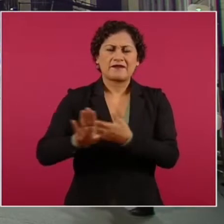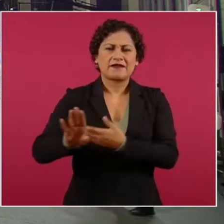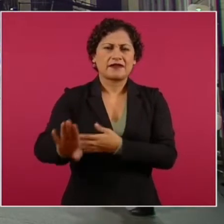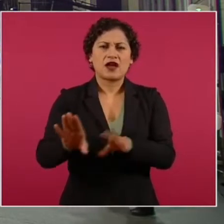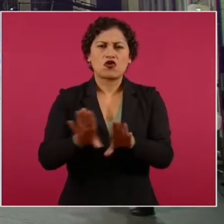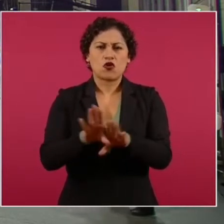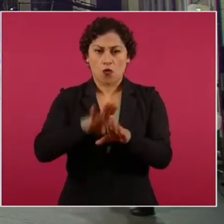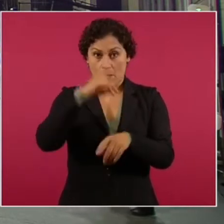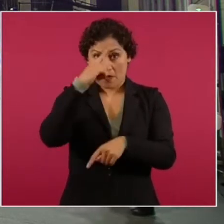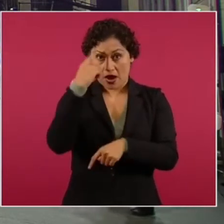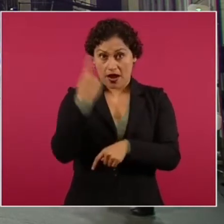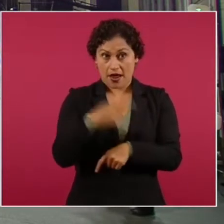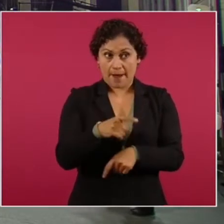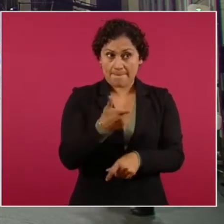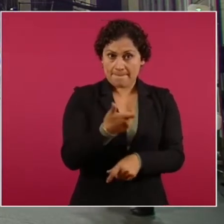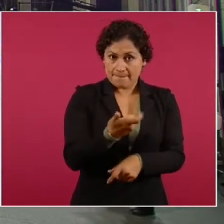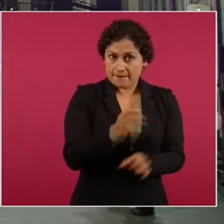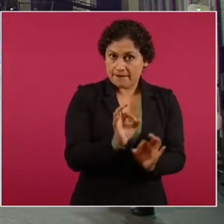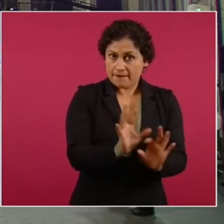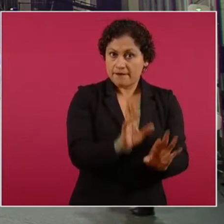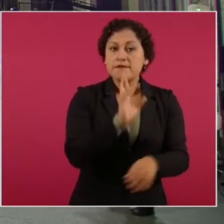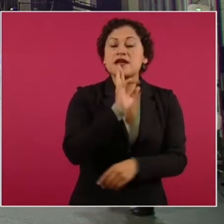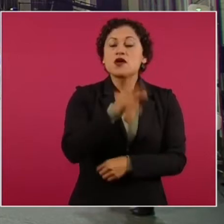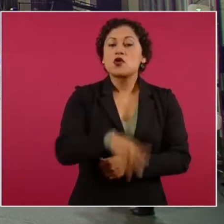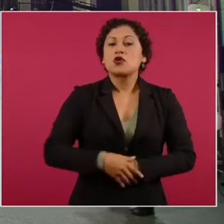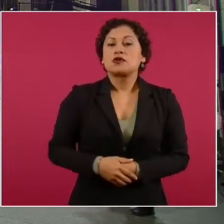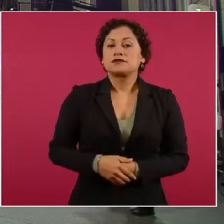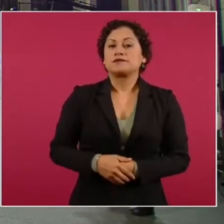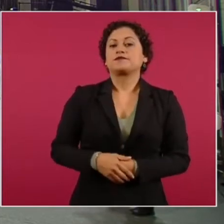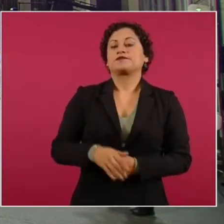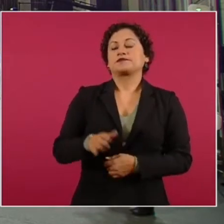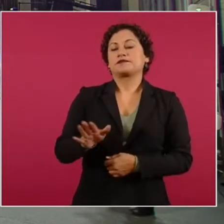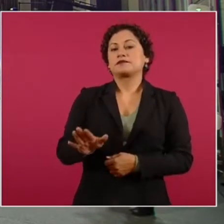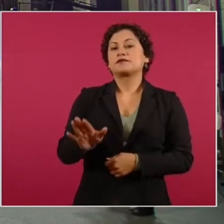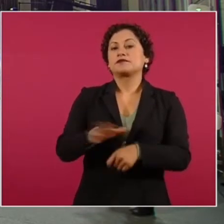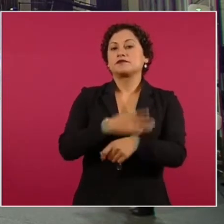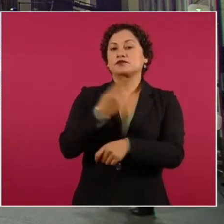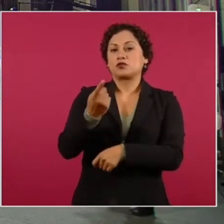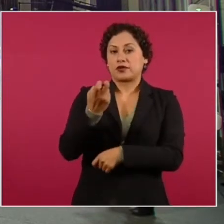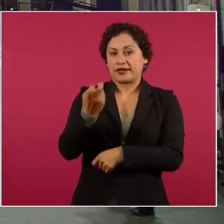precios? Porque es un acuerdo